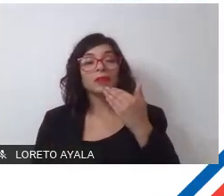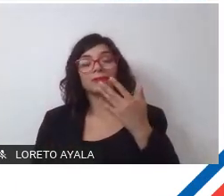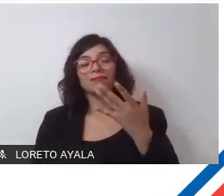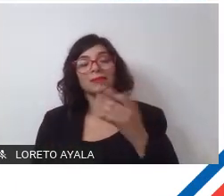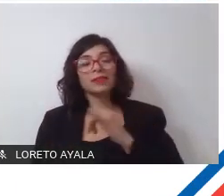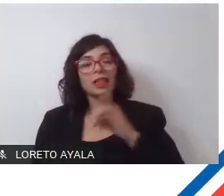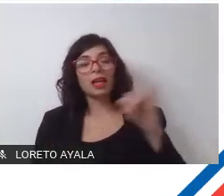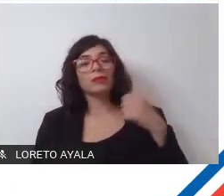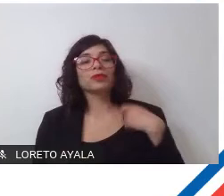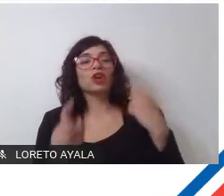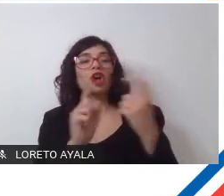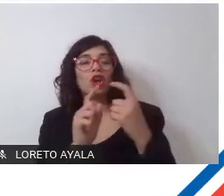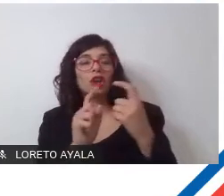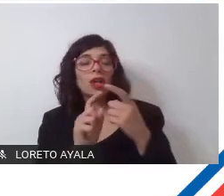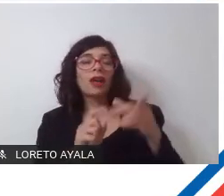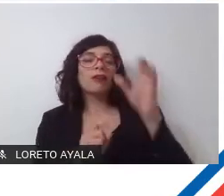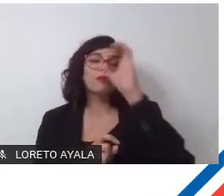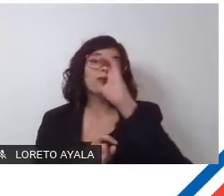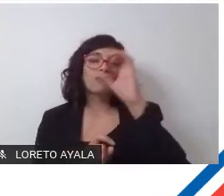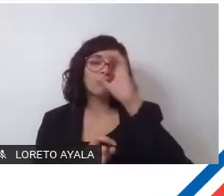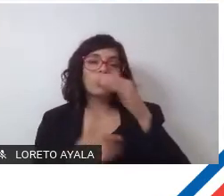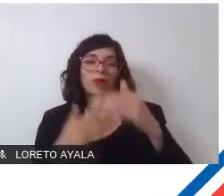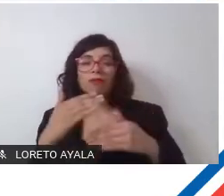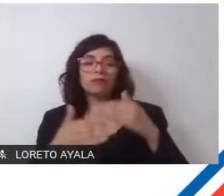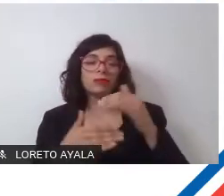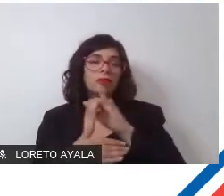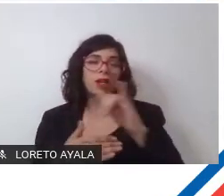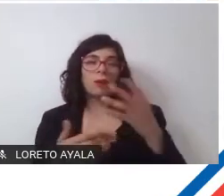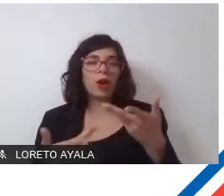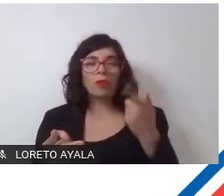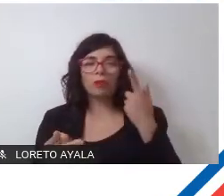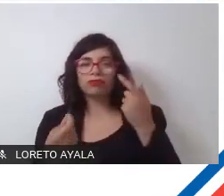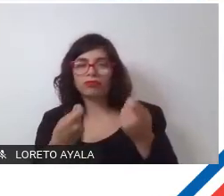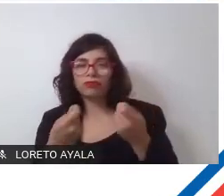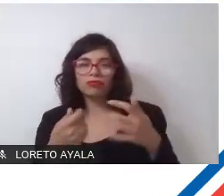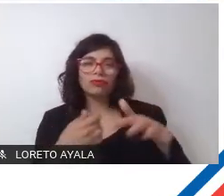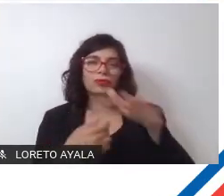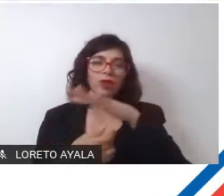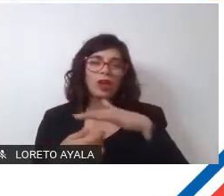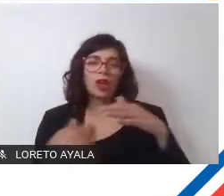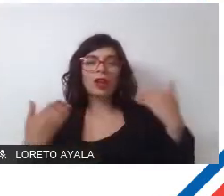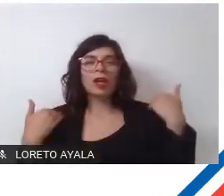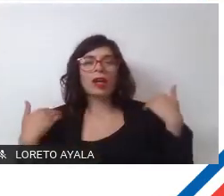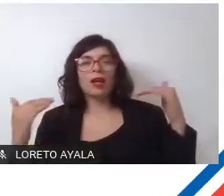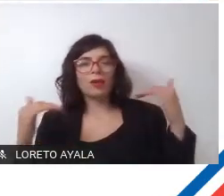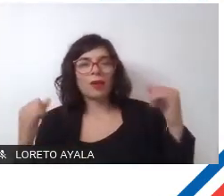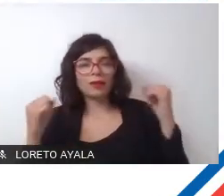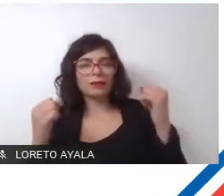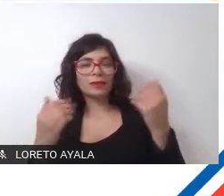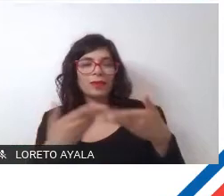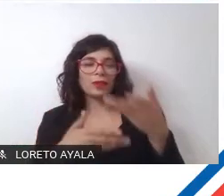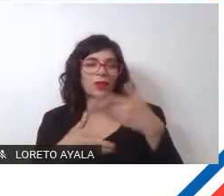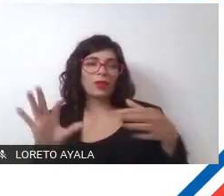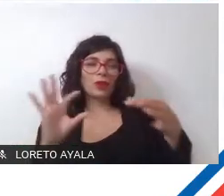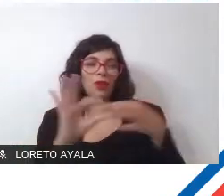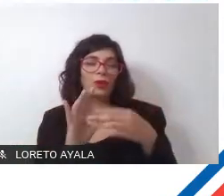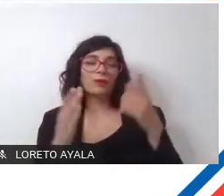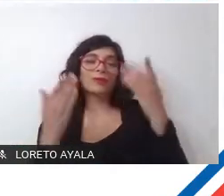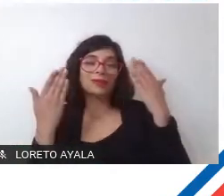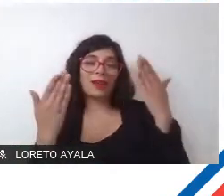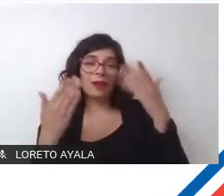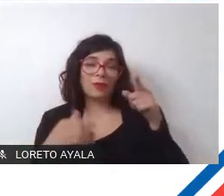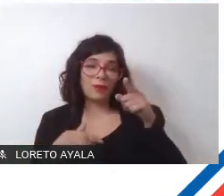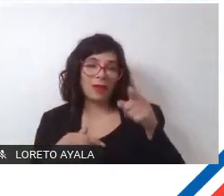en contacto, en búsqueda de constantes estrategias para desarrollar nuestra clase de educación física en conjunto. Así que un saludo para ella y para todos